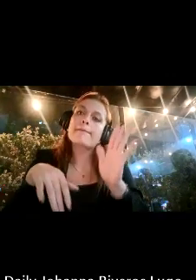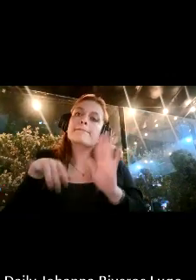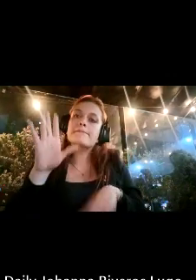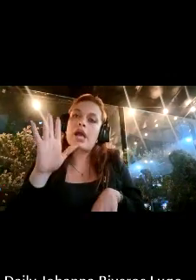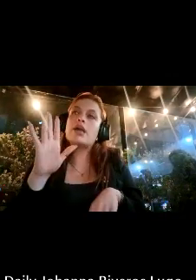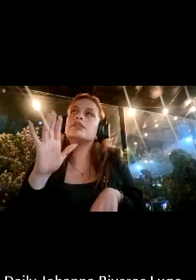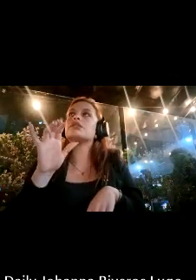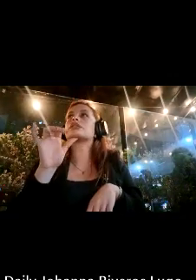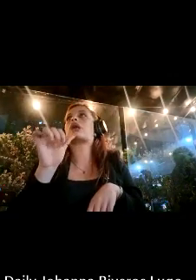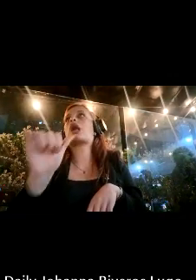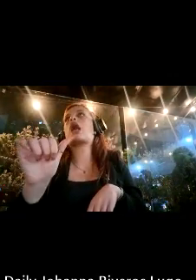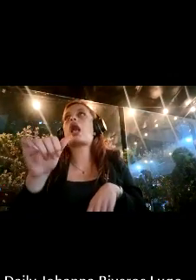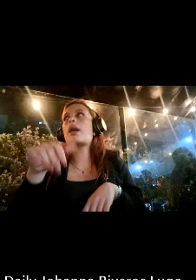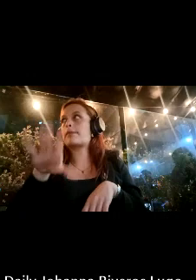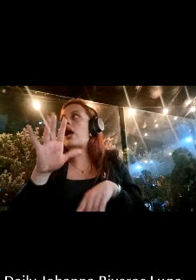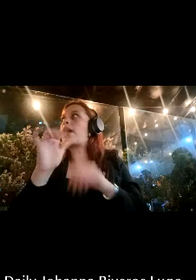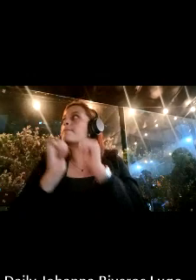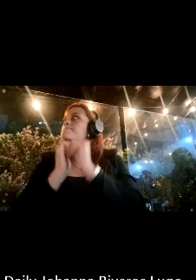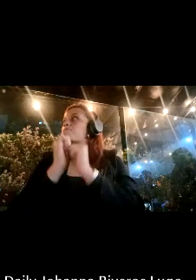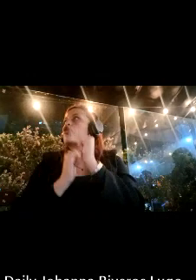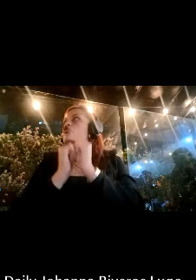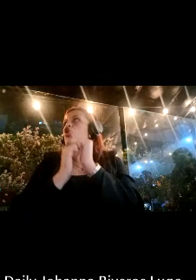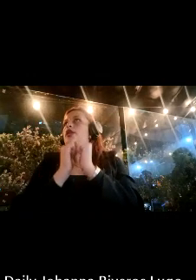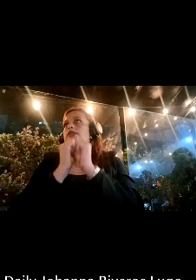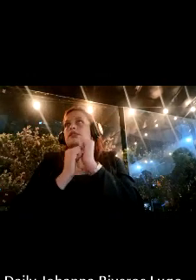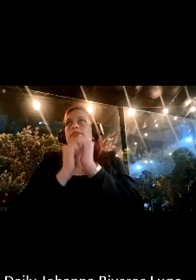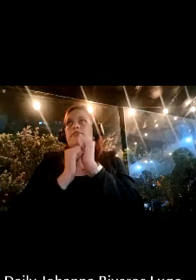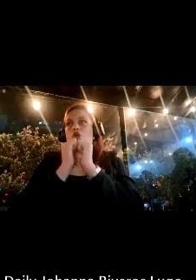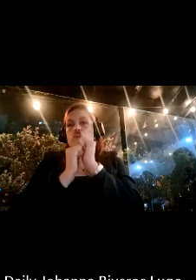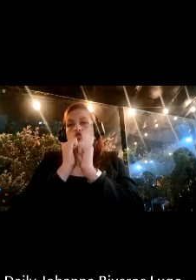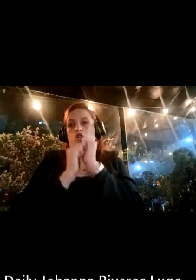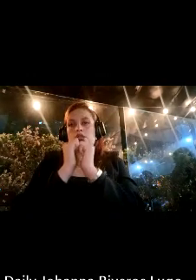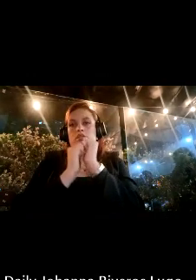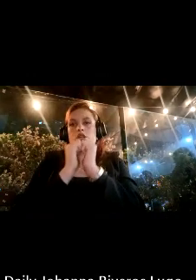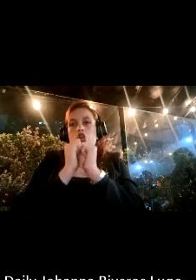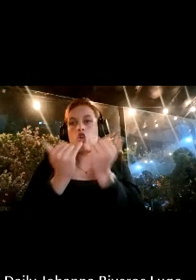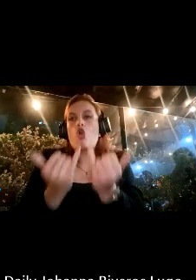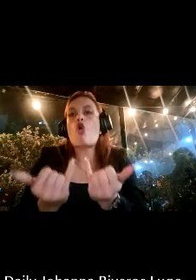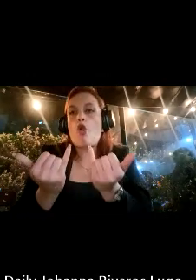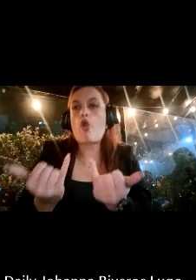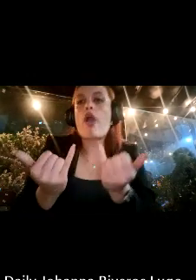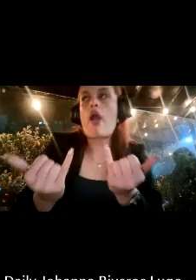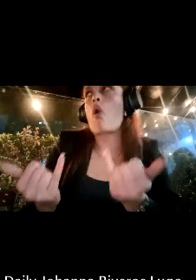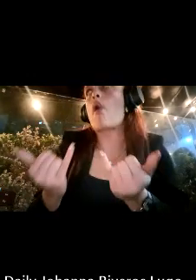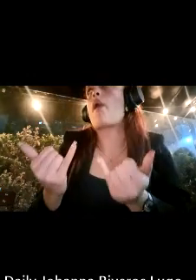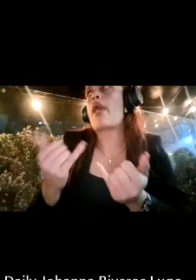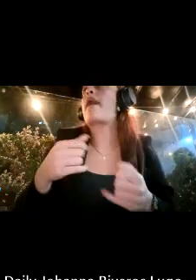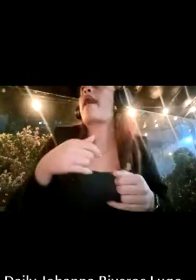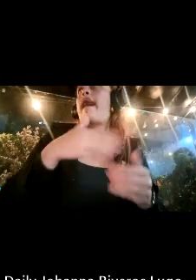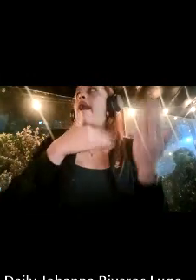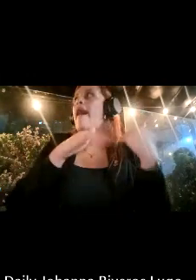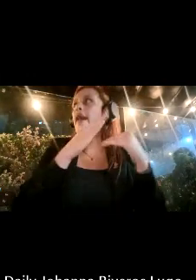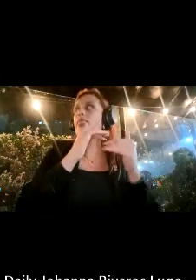los motores de combustión que tenemos hoy en día en los automóviles, ¿cierto? Los automóviles